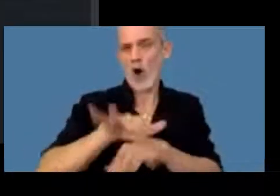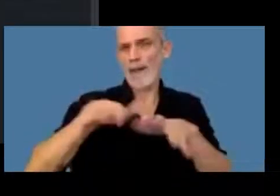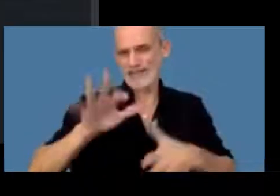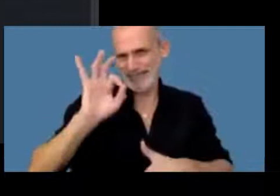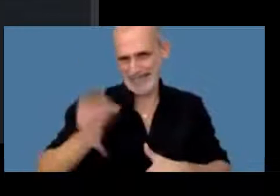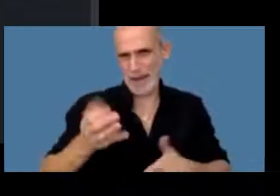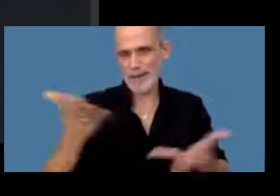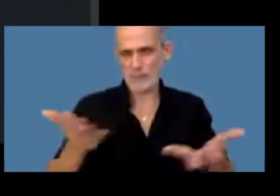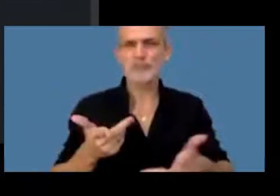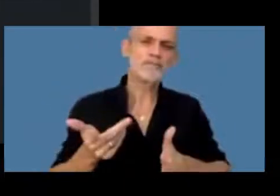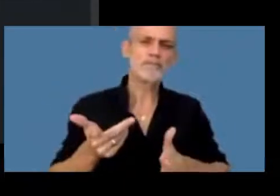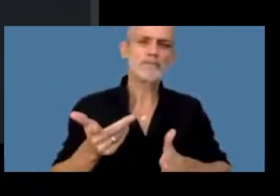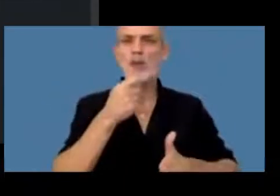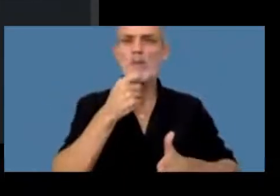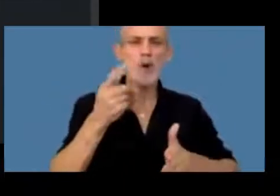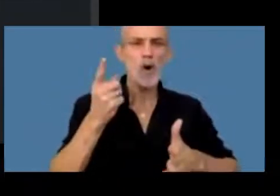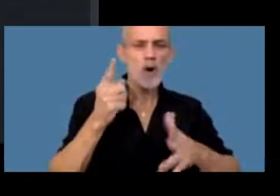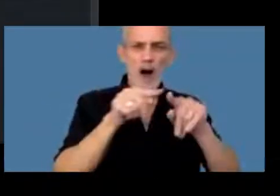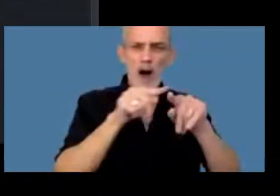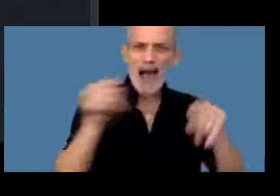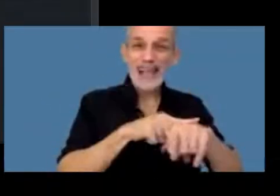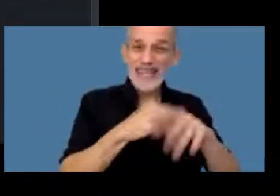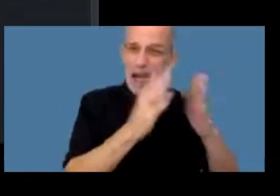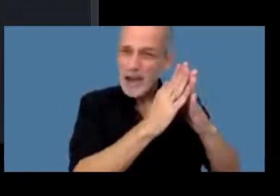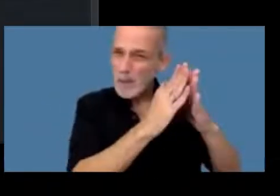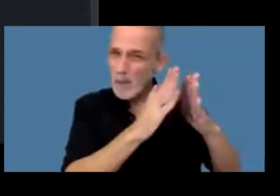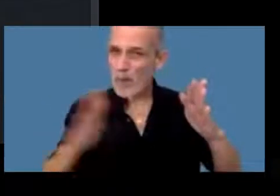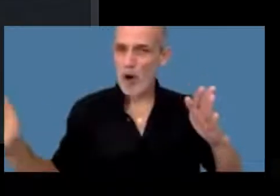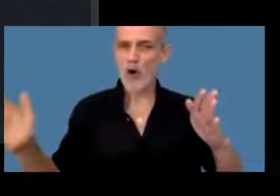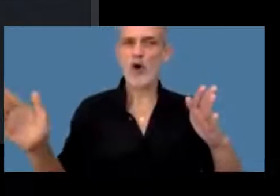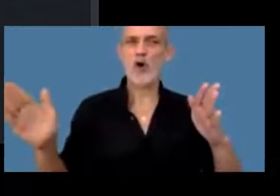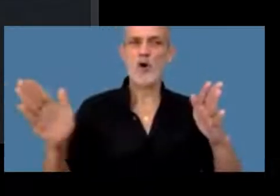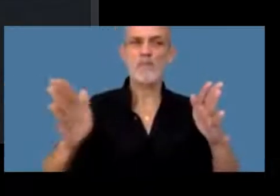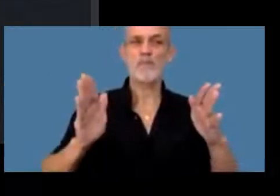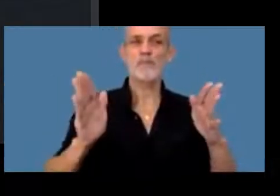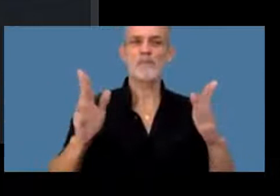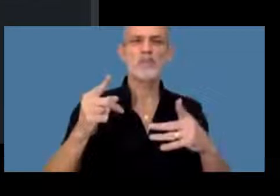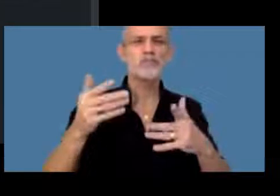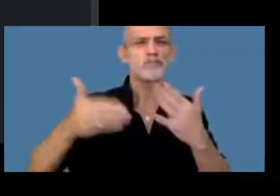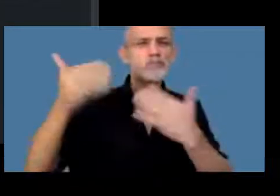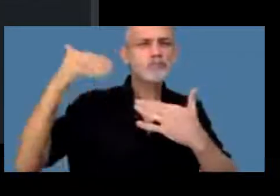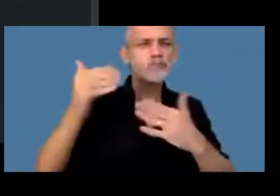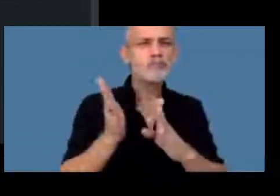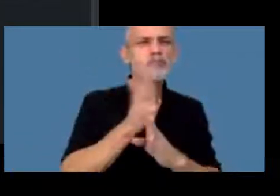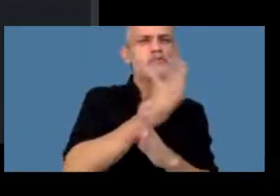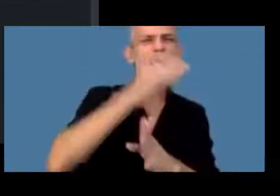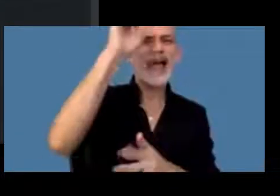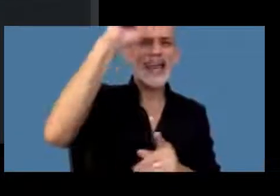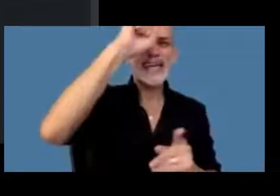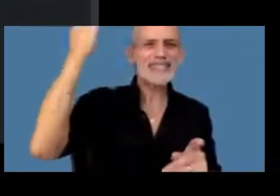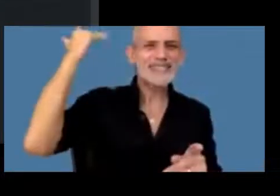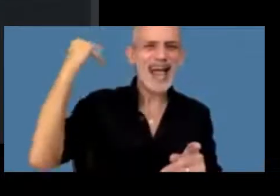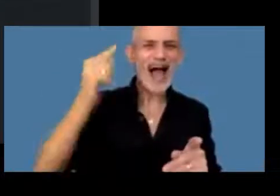si trazamos una línea de tiempo y nos dirigimos a la Grecia antigua,